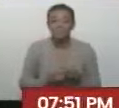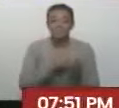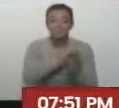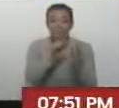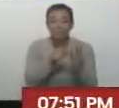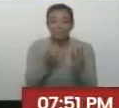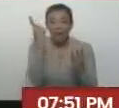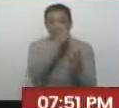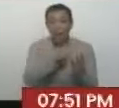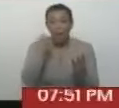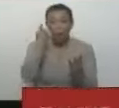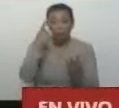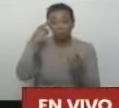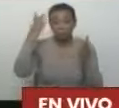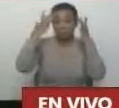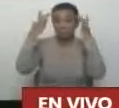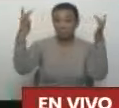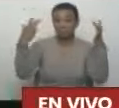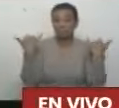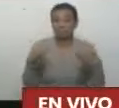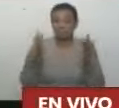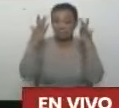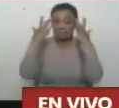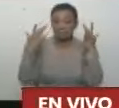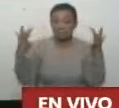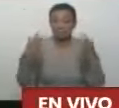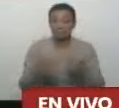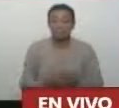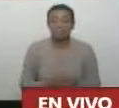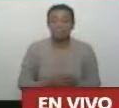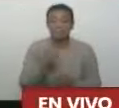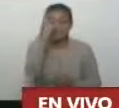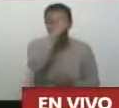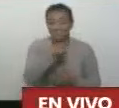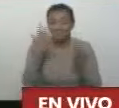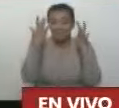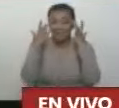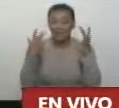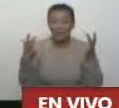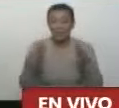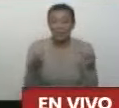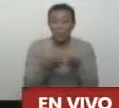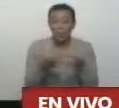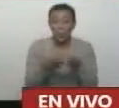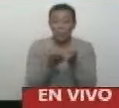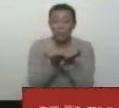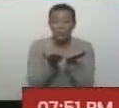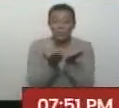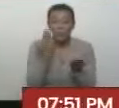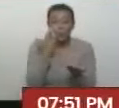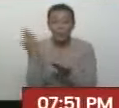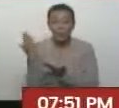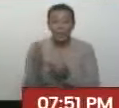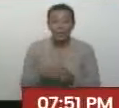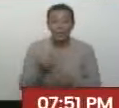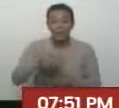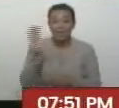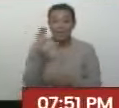Tienen cara de gente cerebrito, ¿vale? Gente inteligente, ¿sí? Y del equipo del Colegio Jefferson de